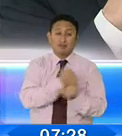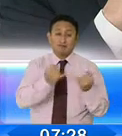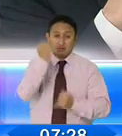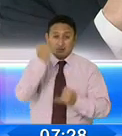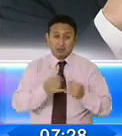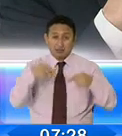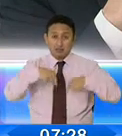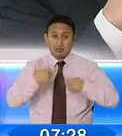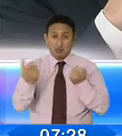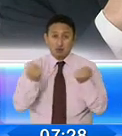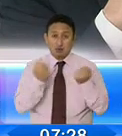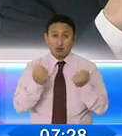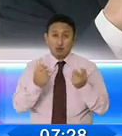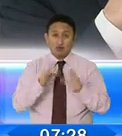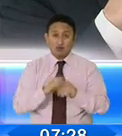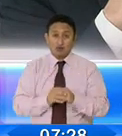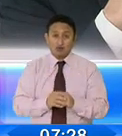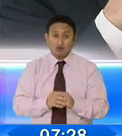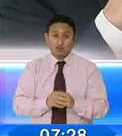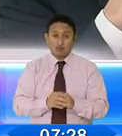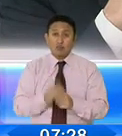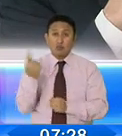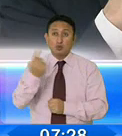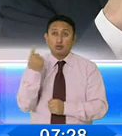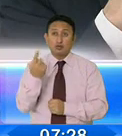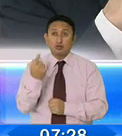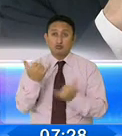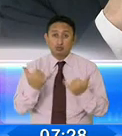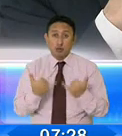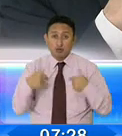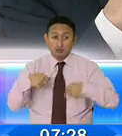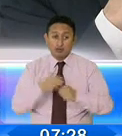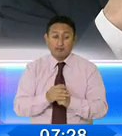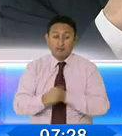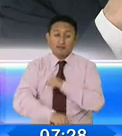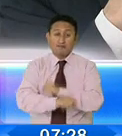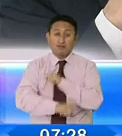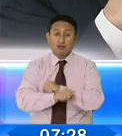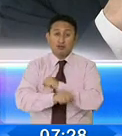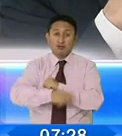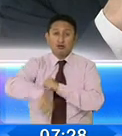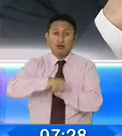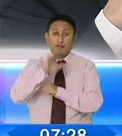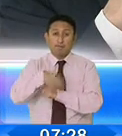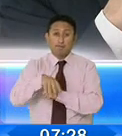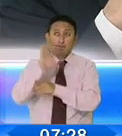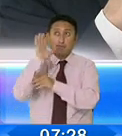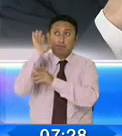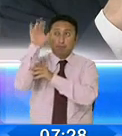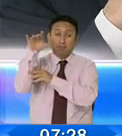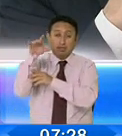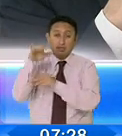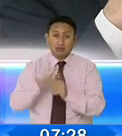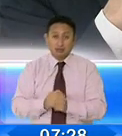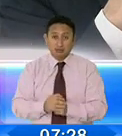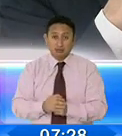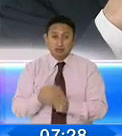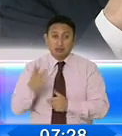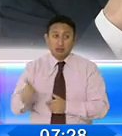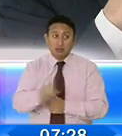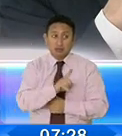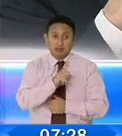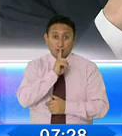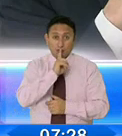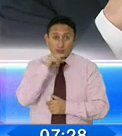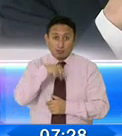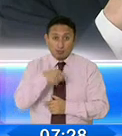el control, ya que no solamente es ahora un partido de fútbol o un partido de básquet clandestino que jugamos con